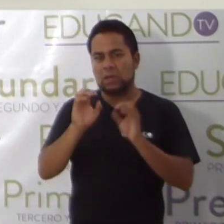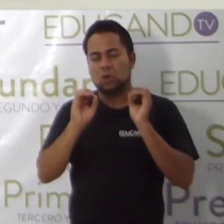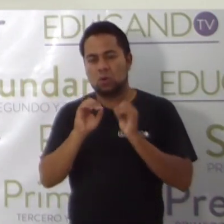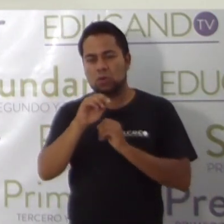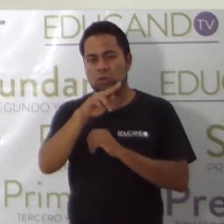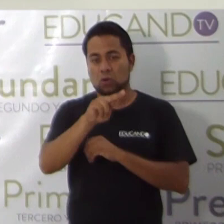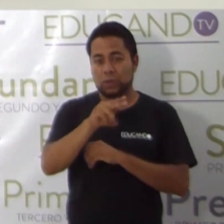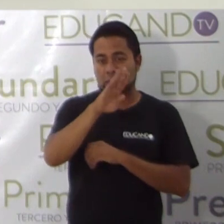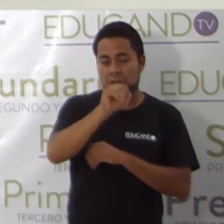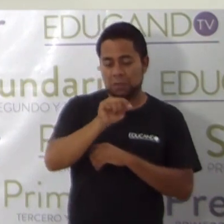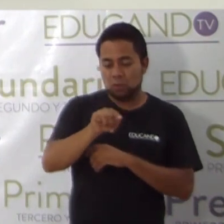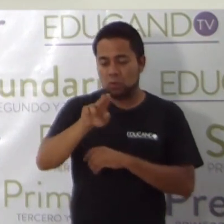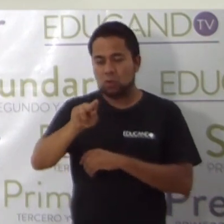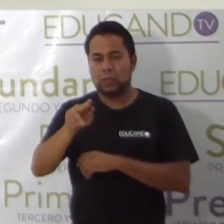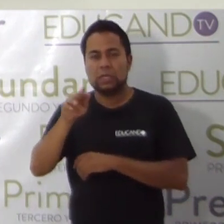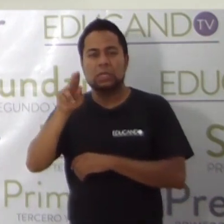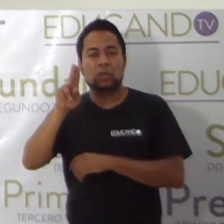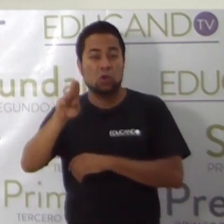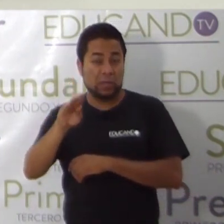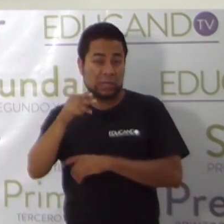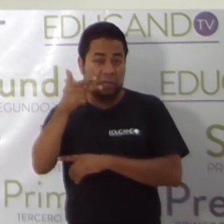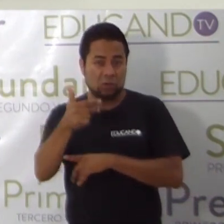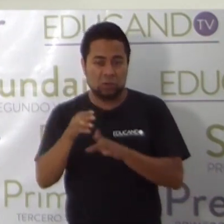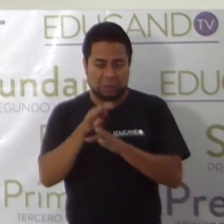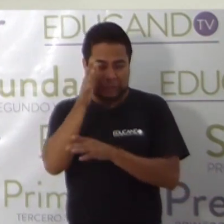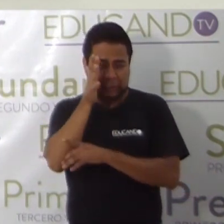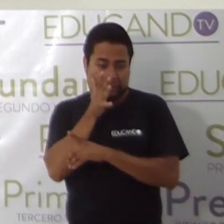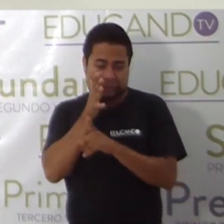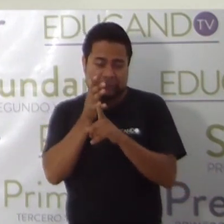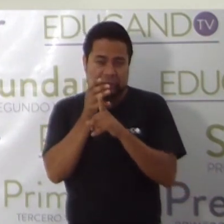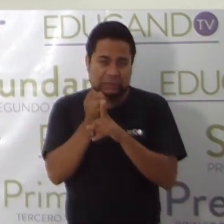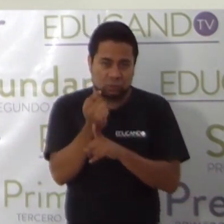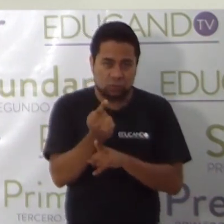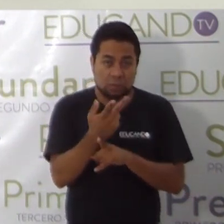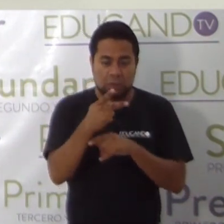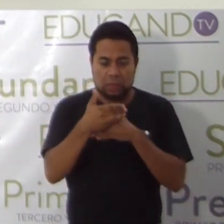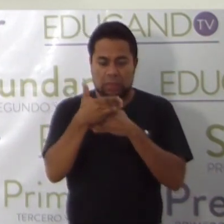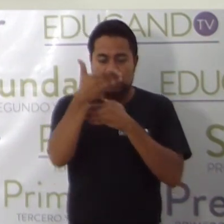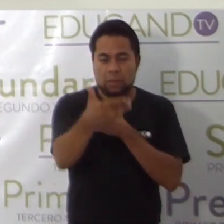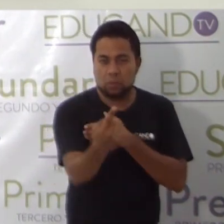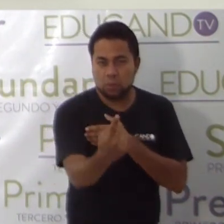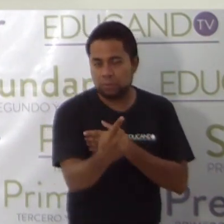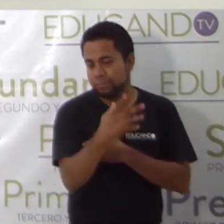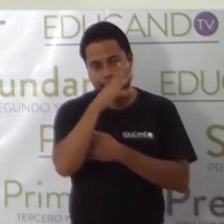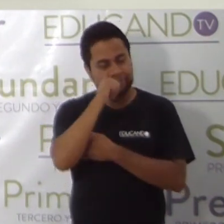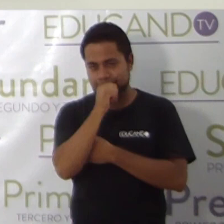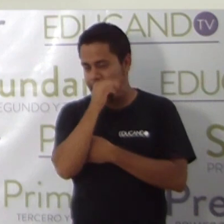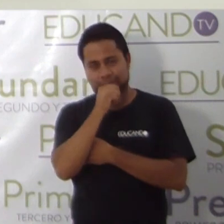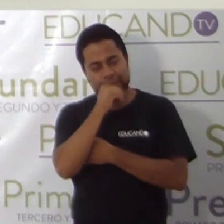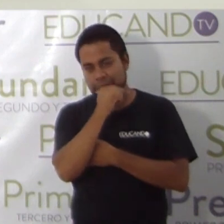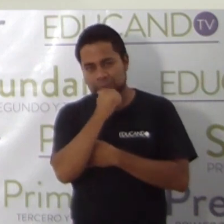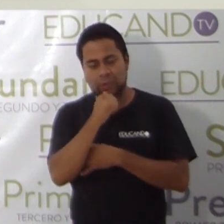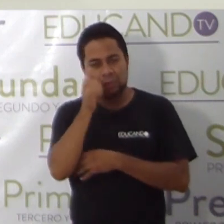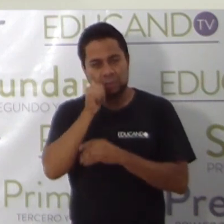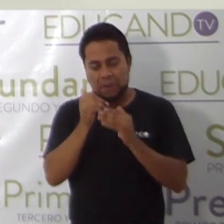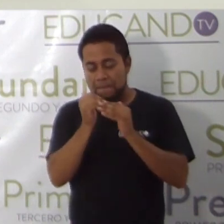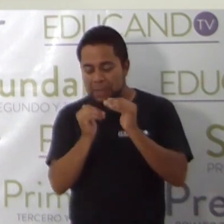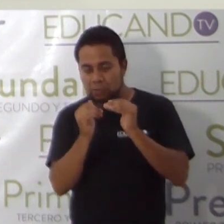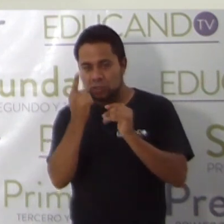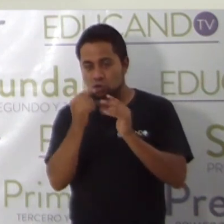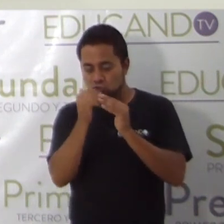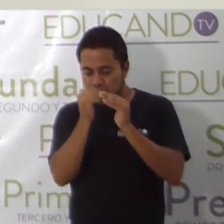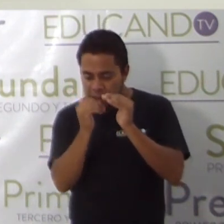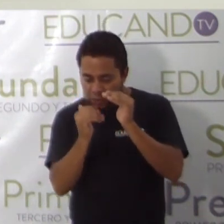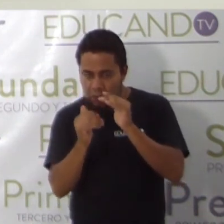un 98.98, y estamos muy cerquita del 1. Lo que sí no podemos hacer es pasarnos del 1. Ahí quiere decir que algo hicimos mal y